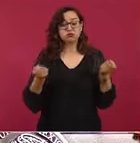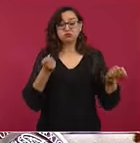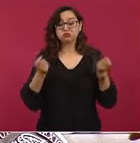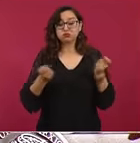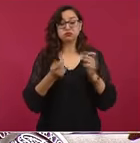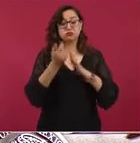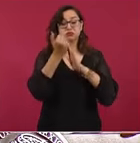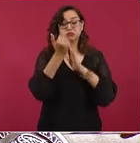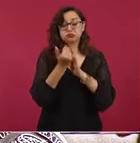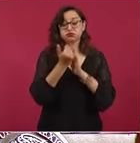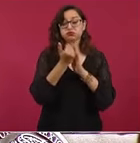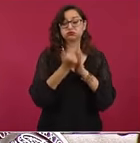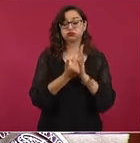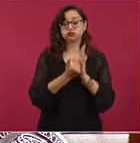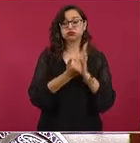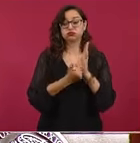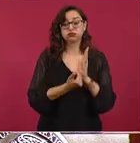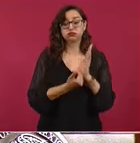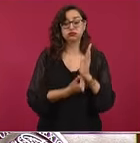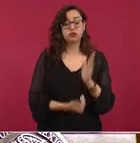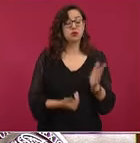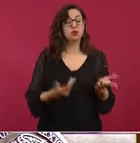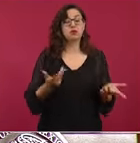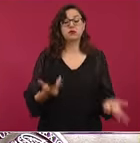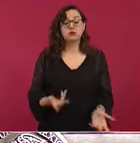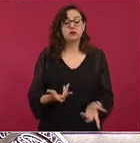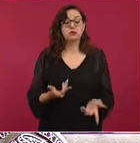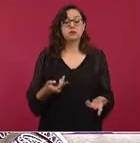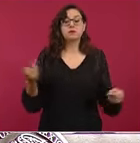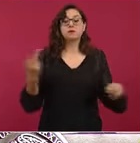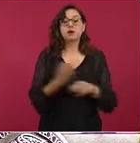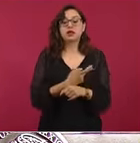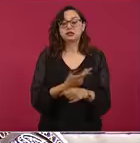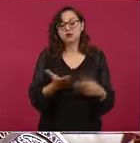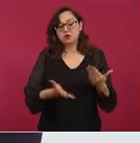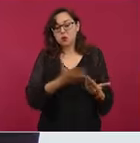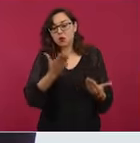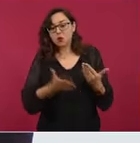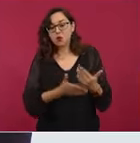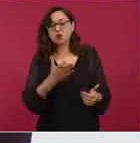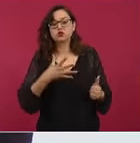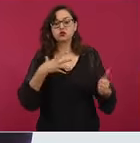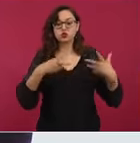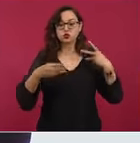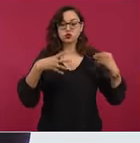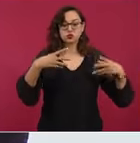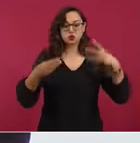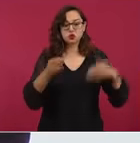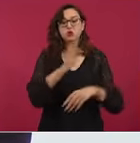a lo largo de la epidemia, se ha reducido recientemente, y eso también es elemento de